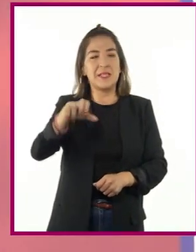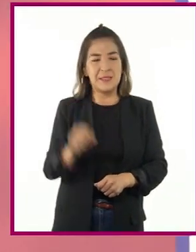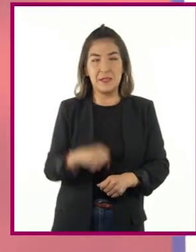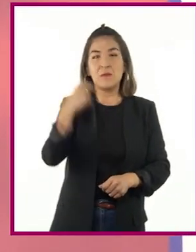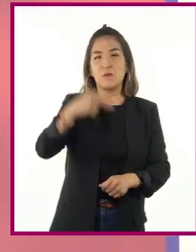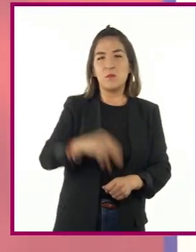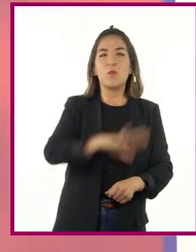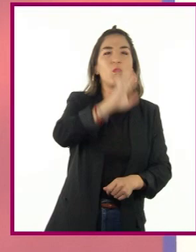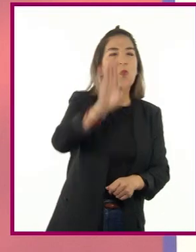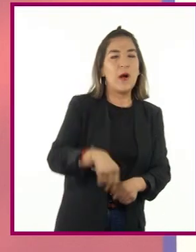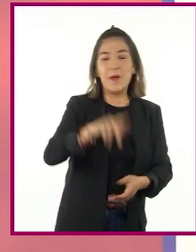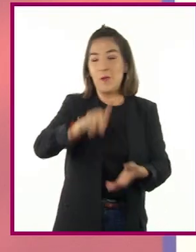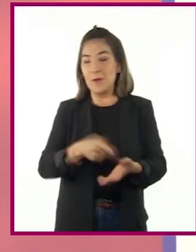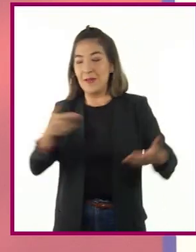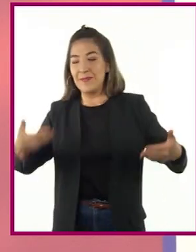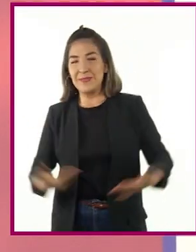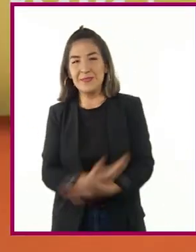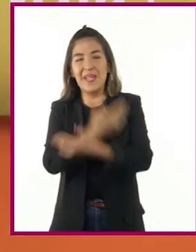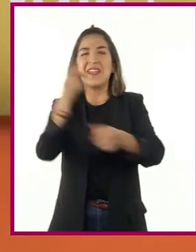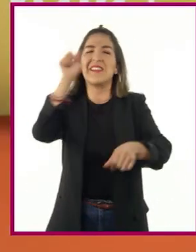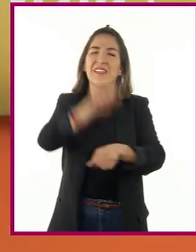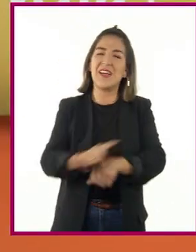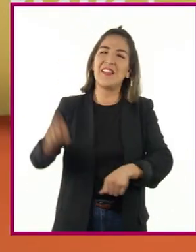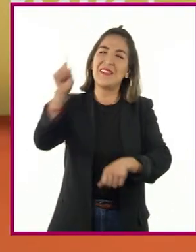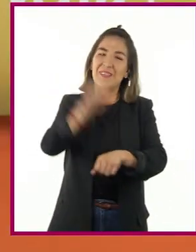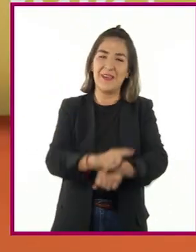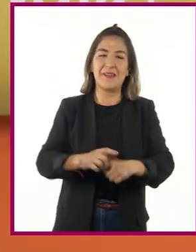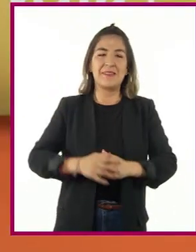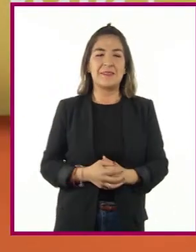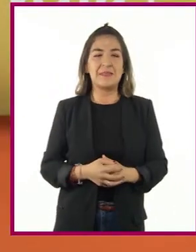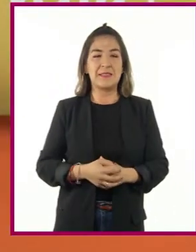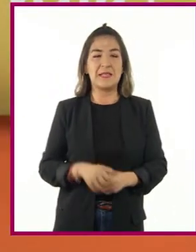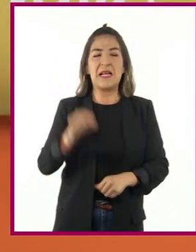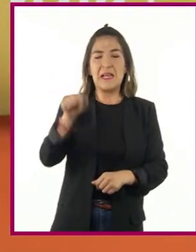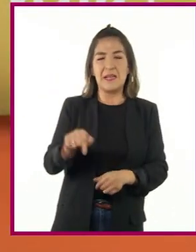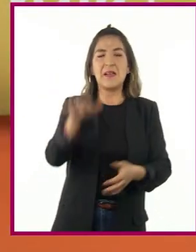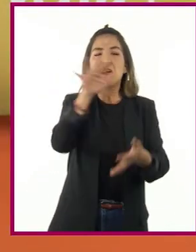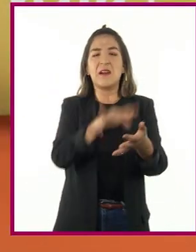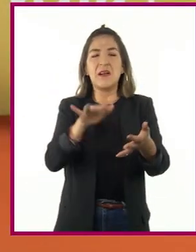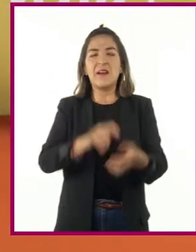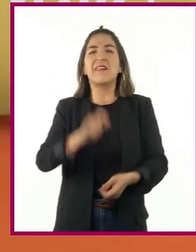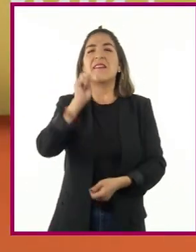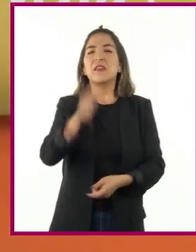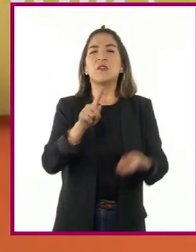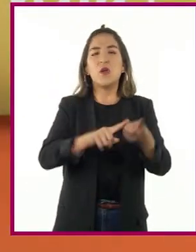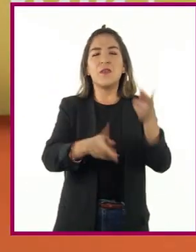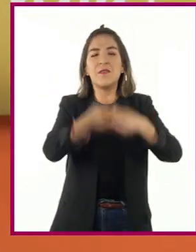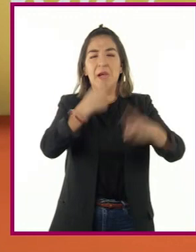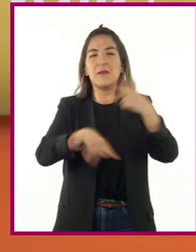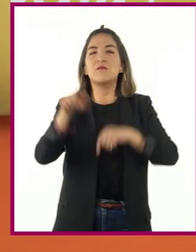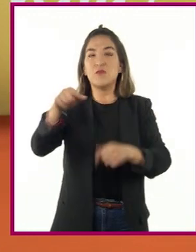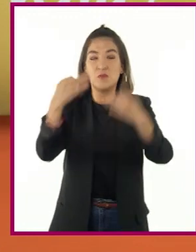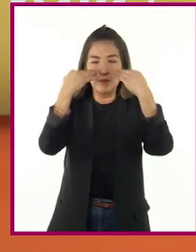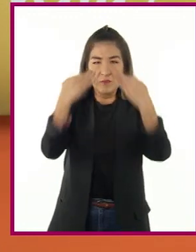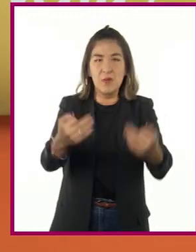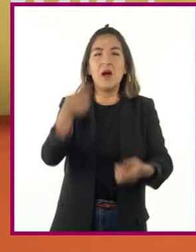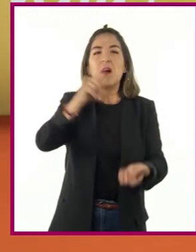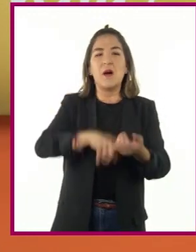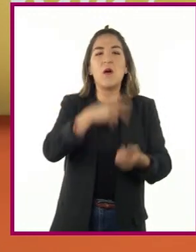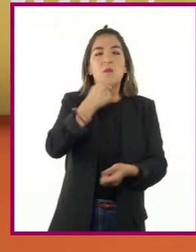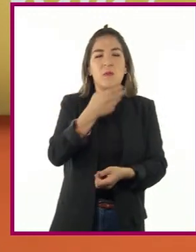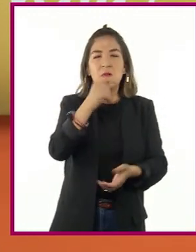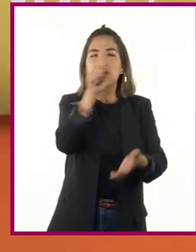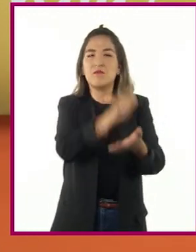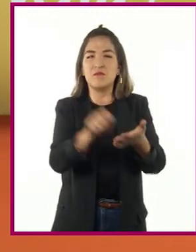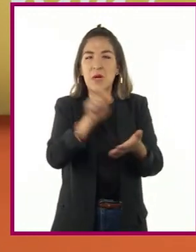y renacer día a día. Este fragmento proviene de un testimonio que brindó el escritor